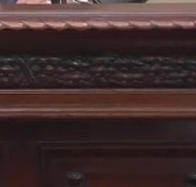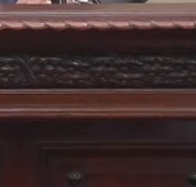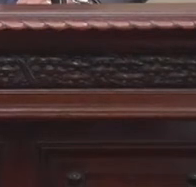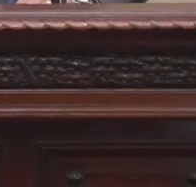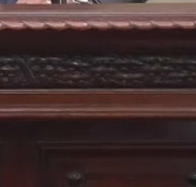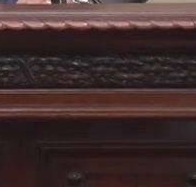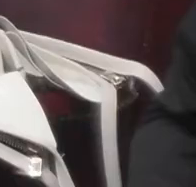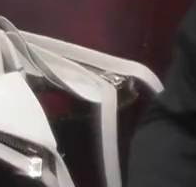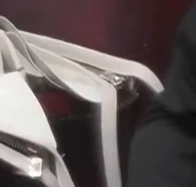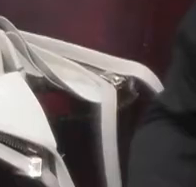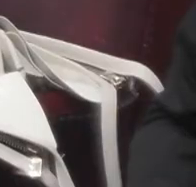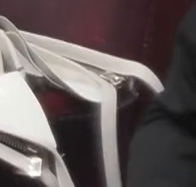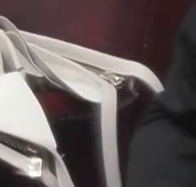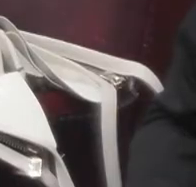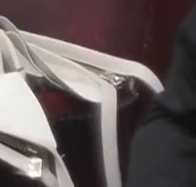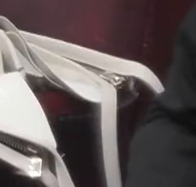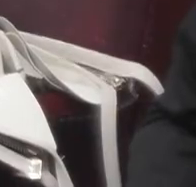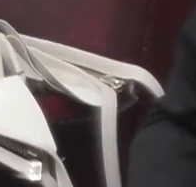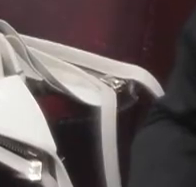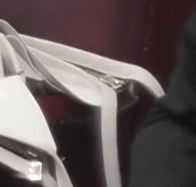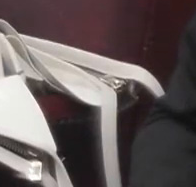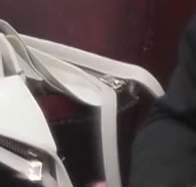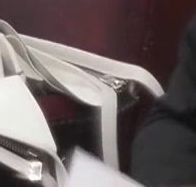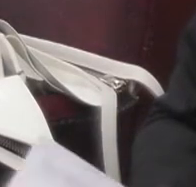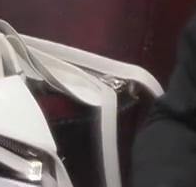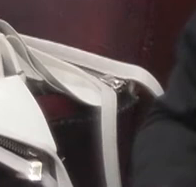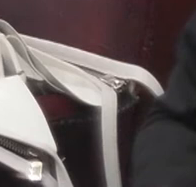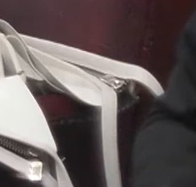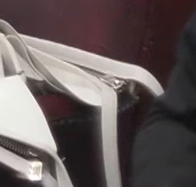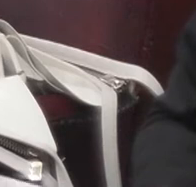colegios profesionales, si así lo manifiestan,